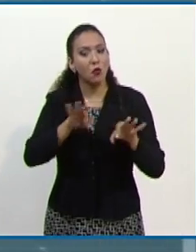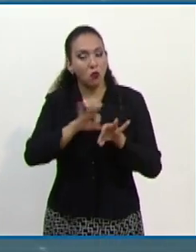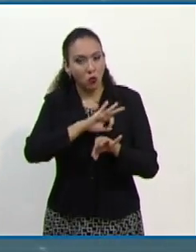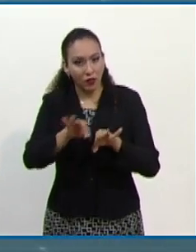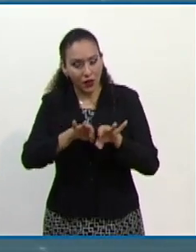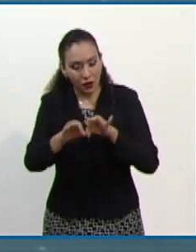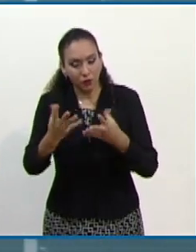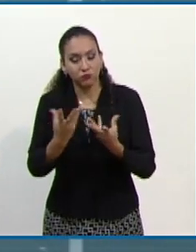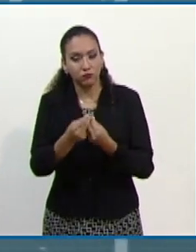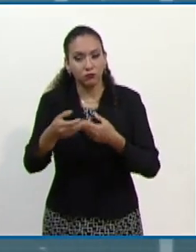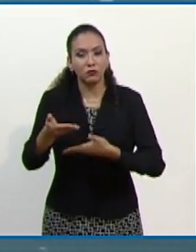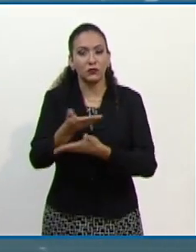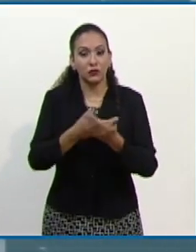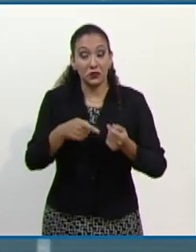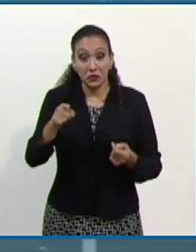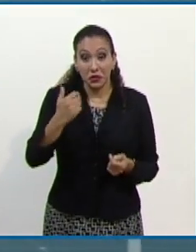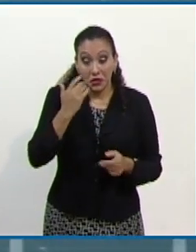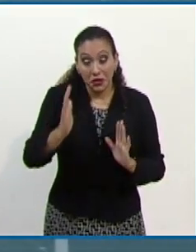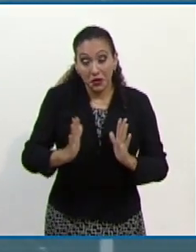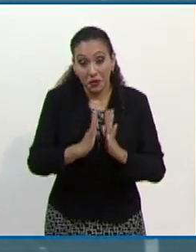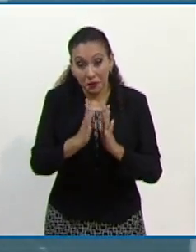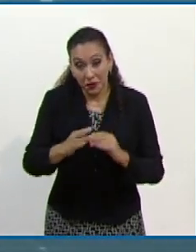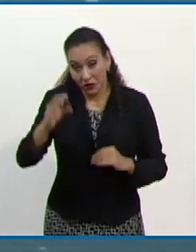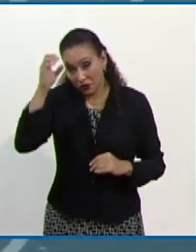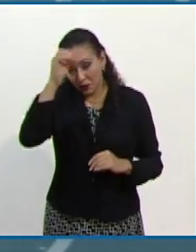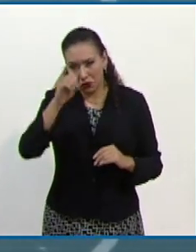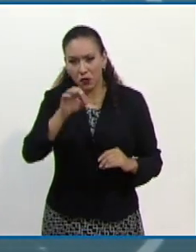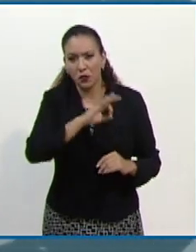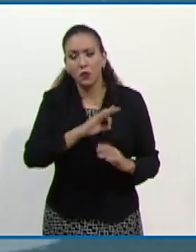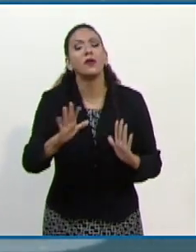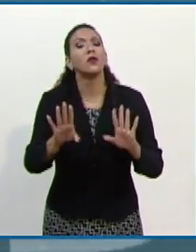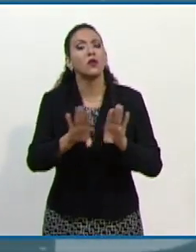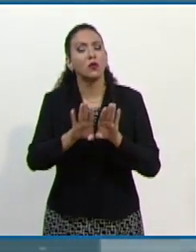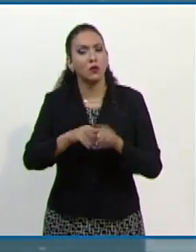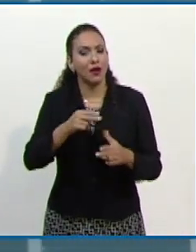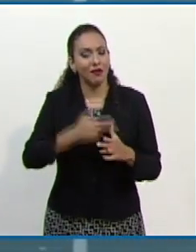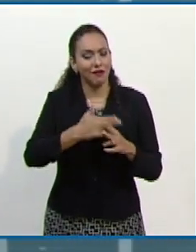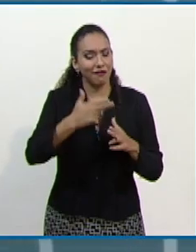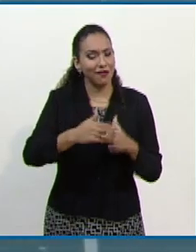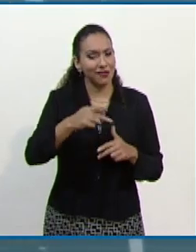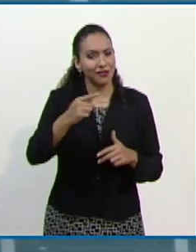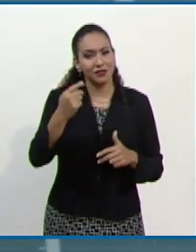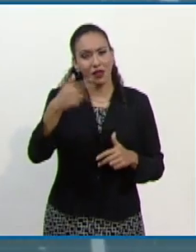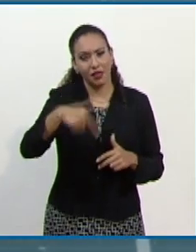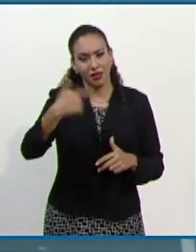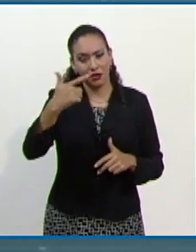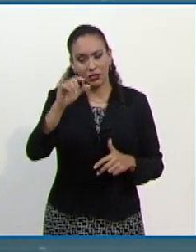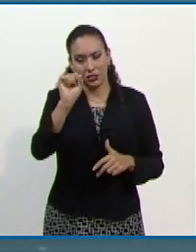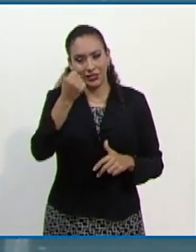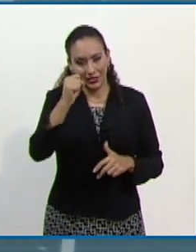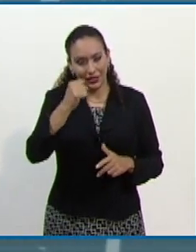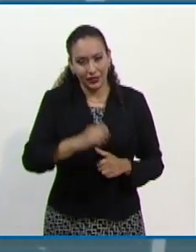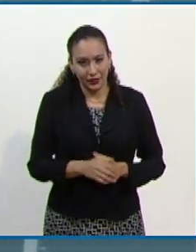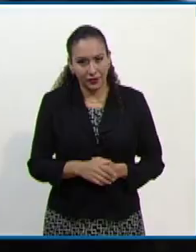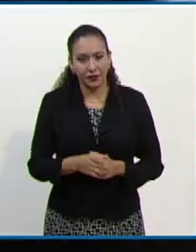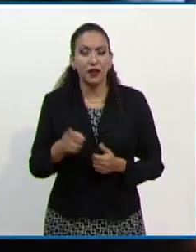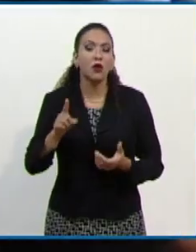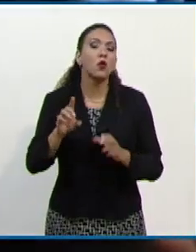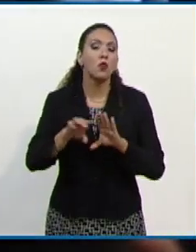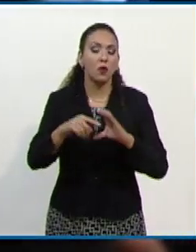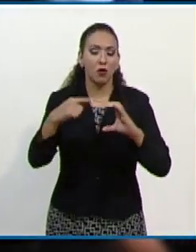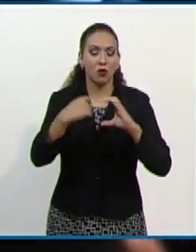deberán presentar un ensayo inédito sobre alguna de estas temáticas a más tardar el próximo 12 de septiembre a través del